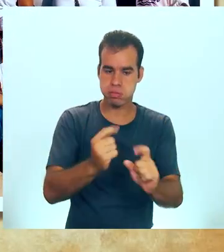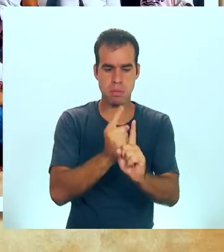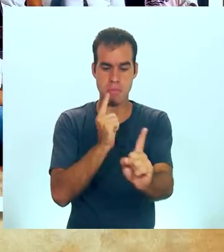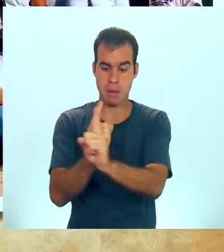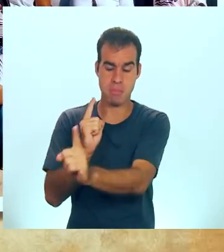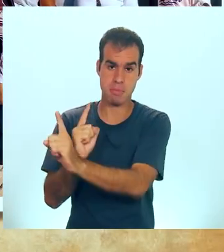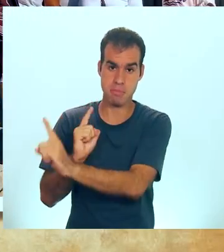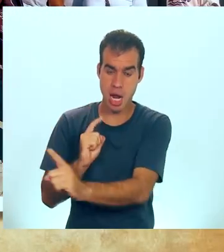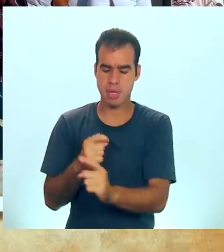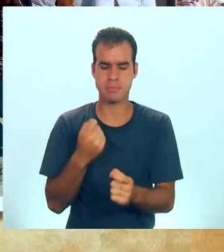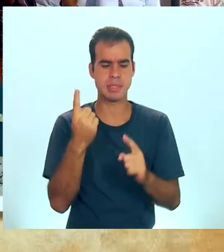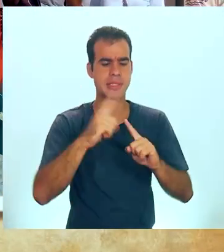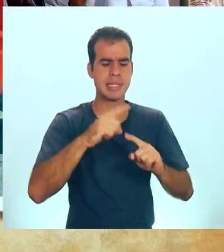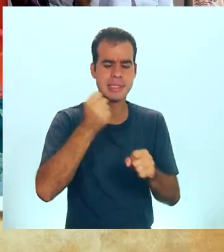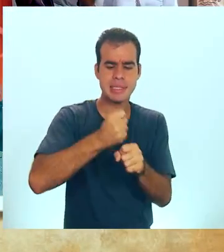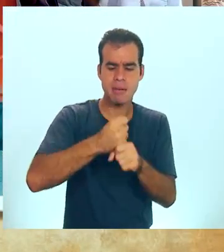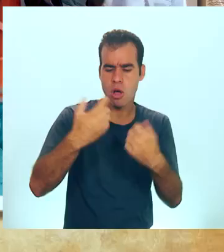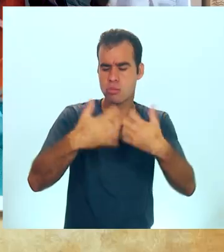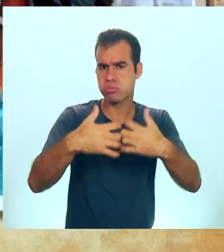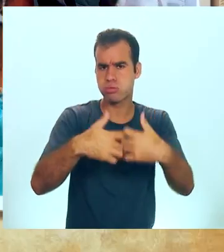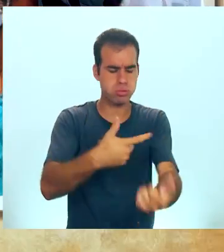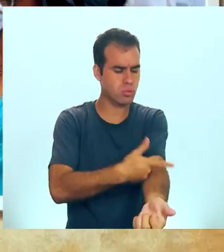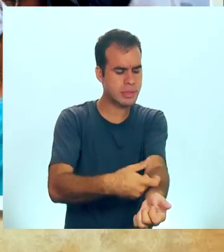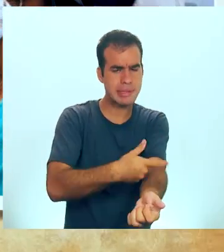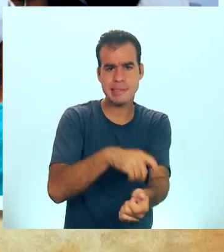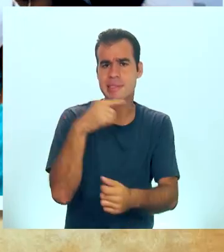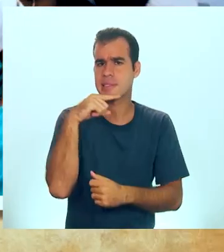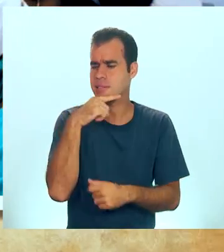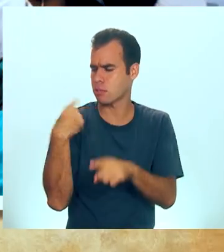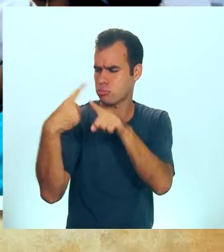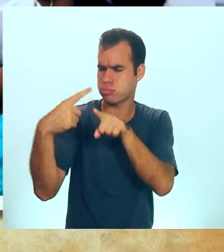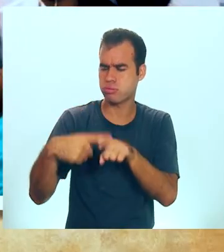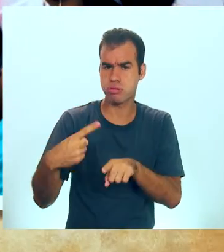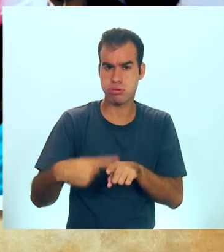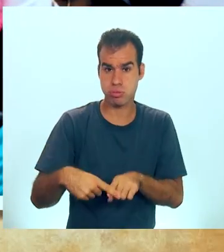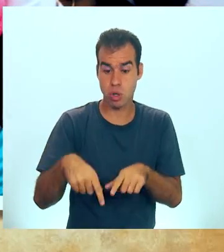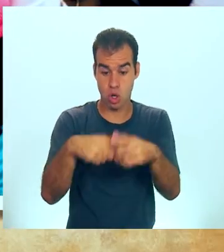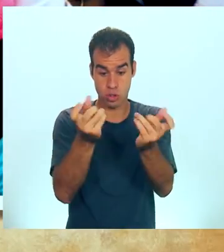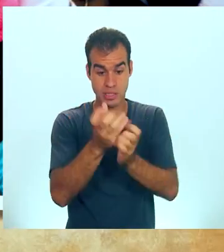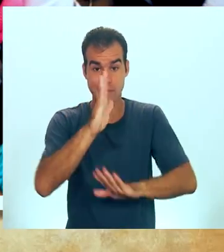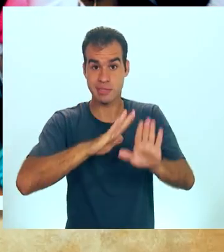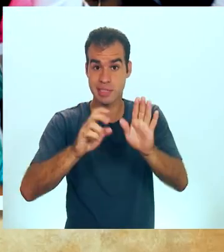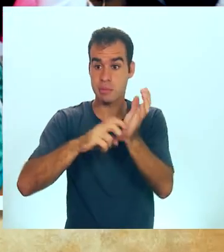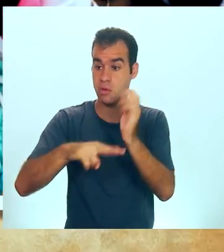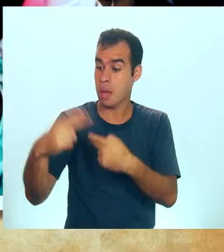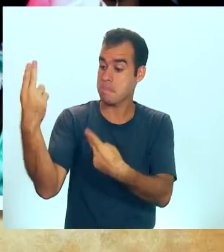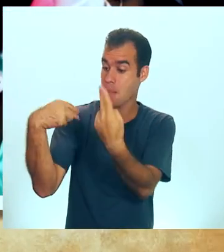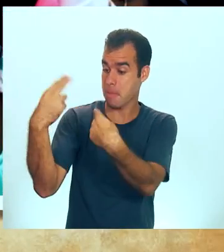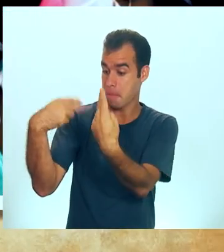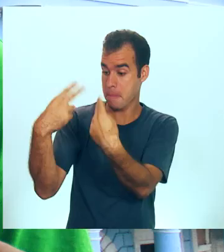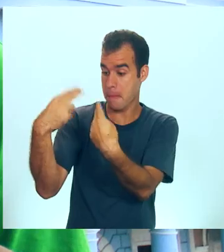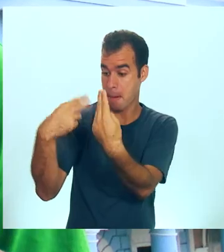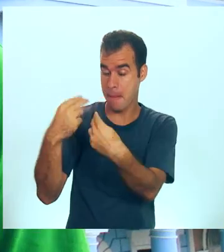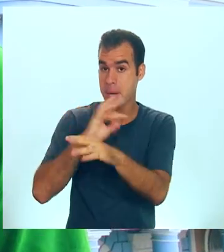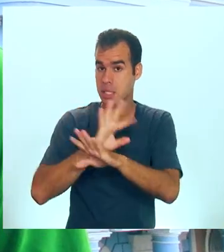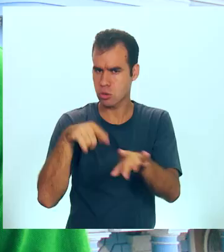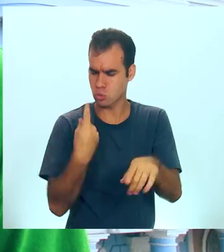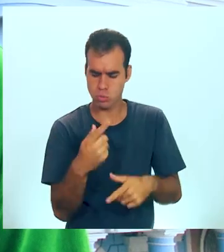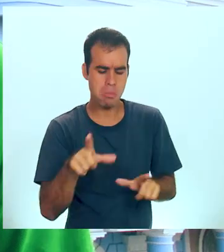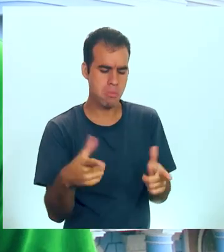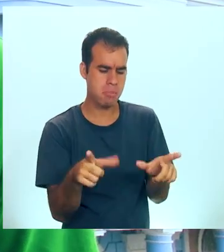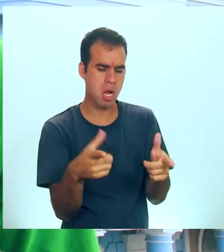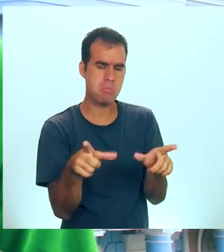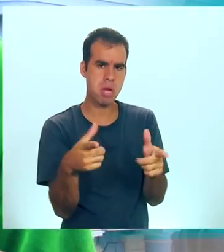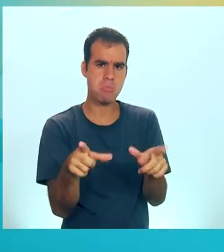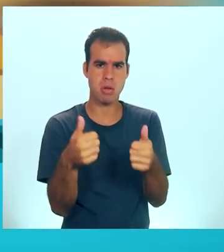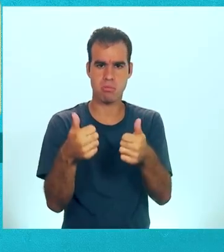productivas, donaciones de sangre, en fin, un sinnúmero de tareas que el Consejo de Defensa Provincial también nos fue dando y fuimos cumpliendo a la medida que fue transitando